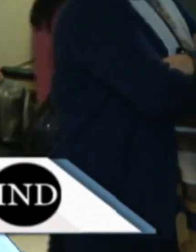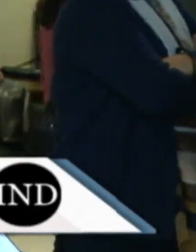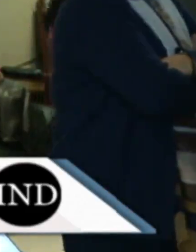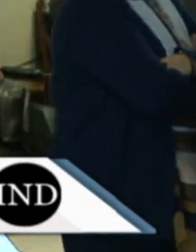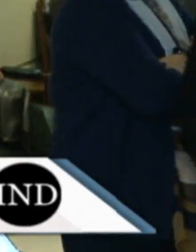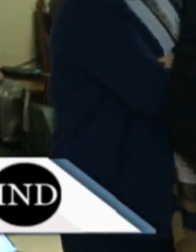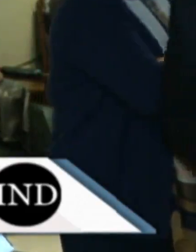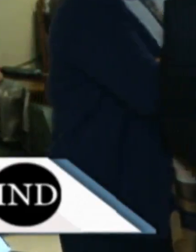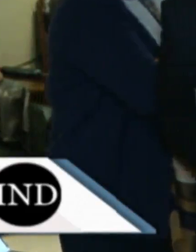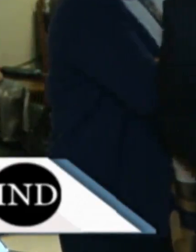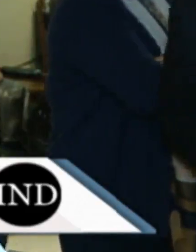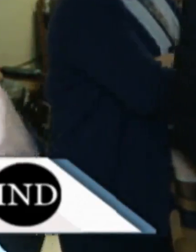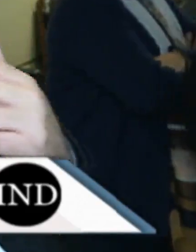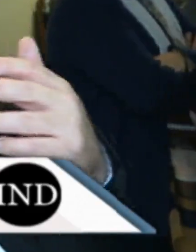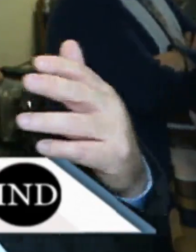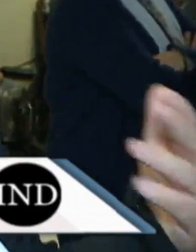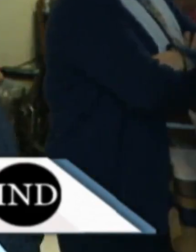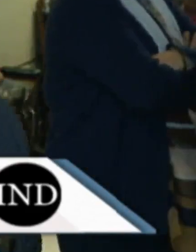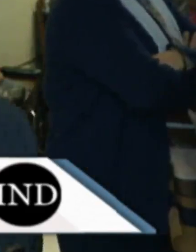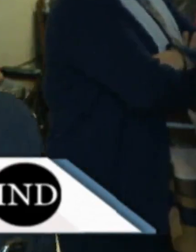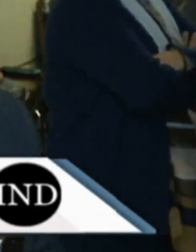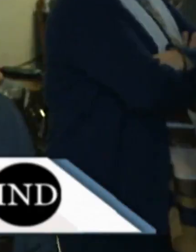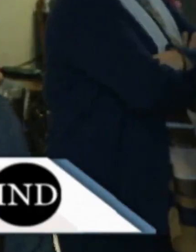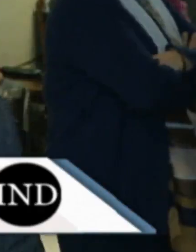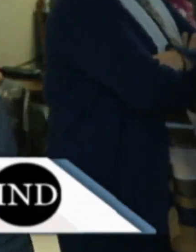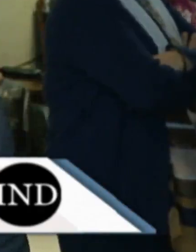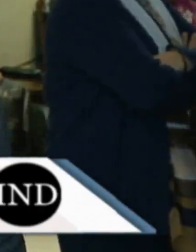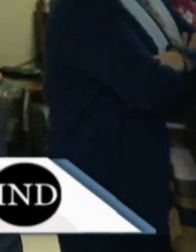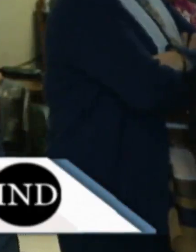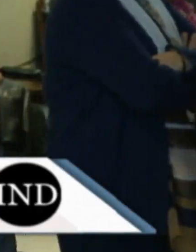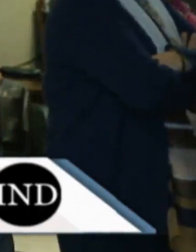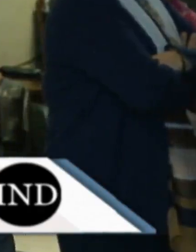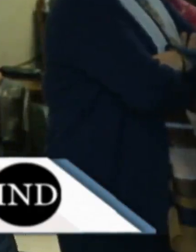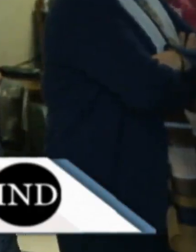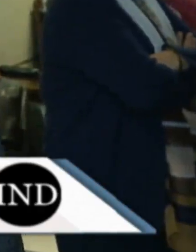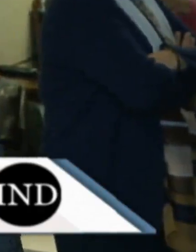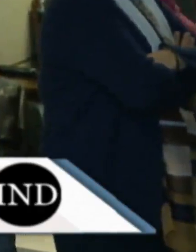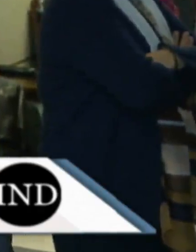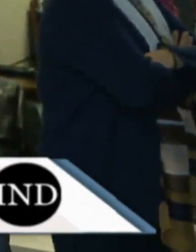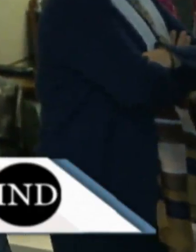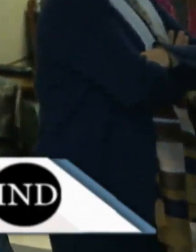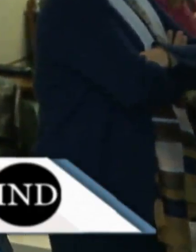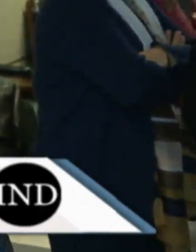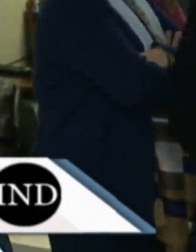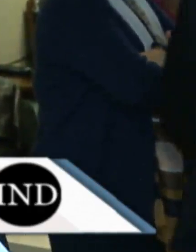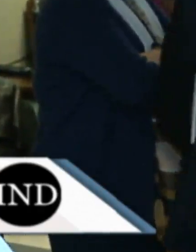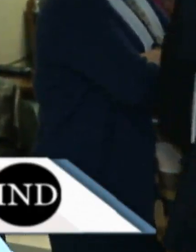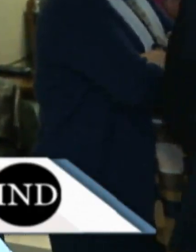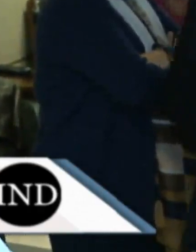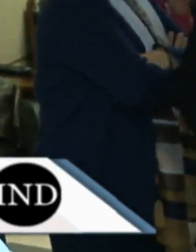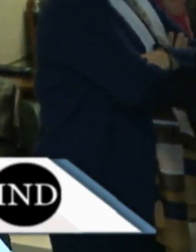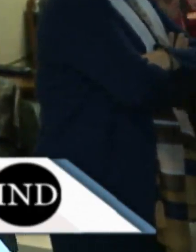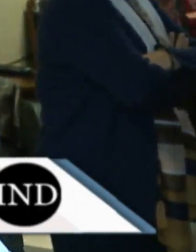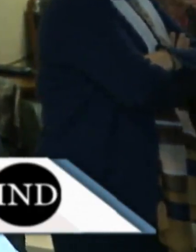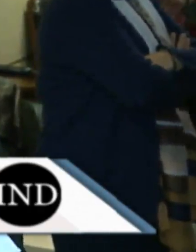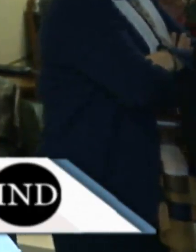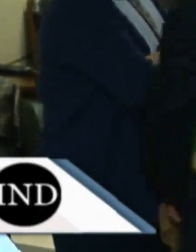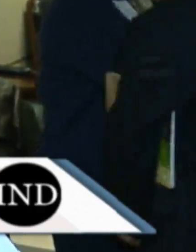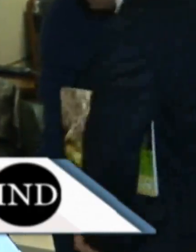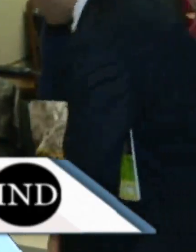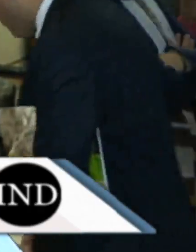porque personas de muy avanzada edad terminan trabajando por obligación y por necesidad entonces